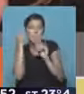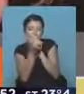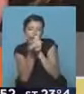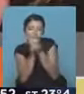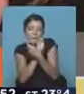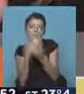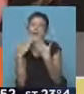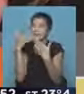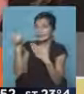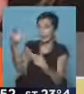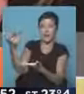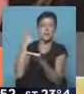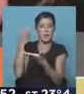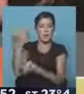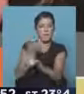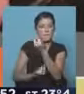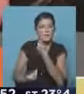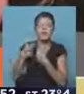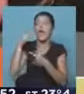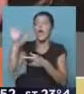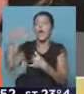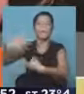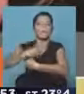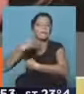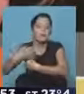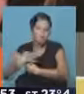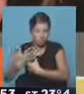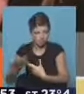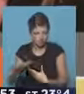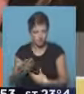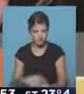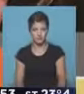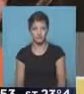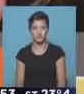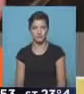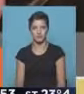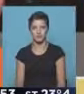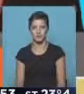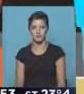bien religioso han dicho esto os digo esto lo sé porque jesucristo habla así pero